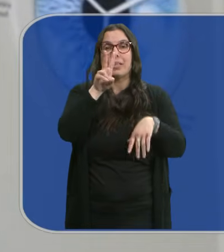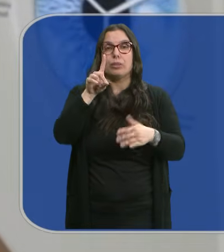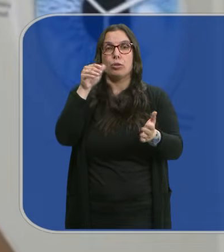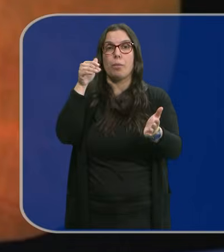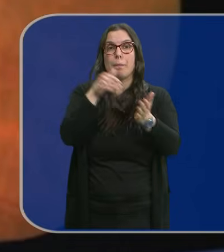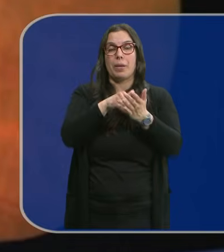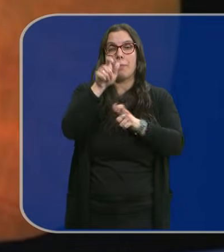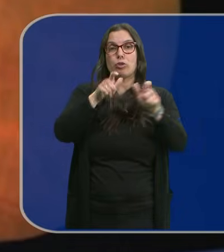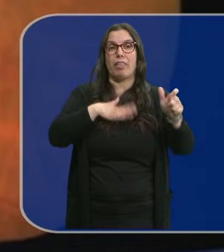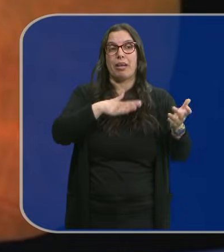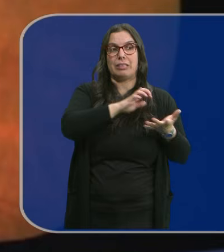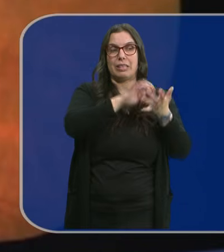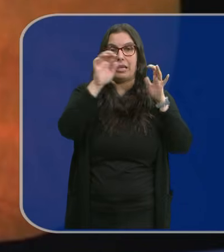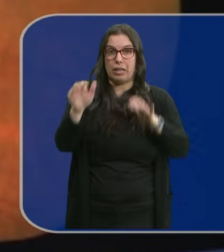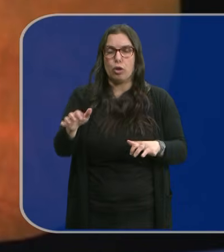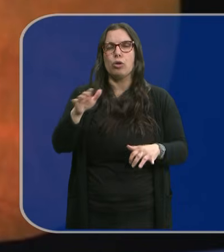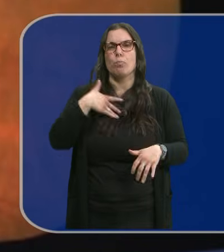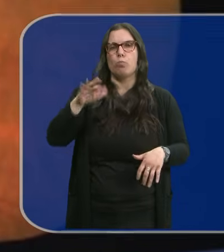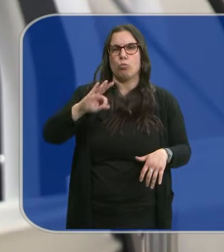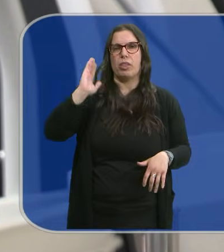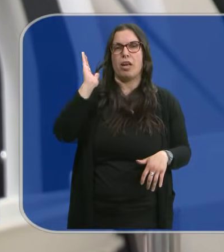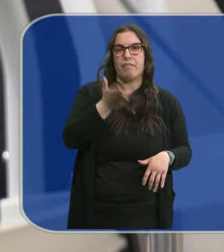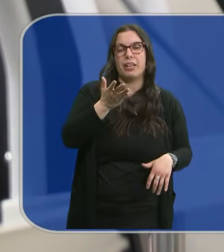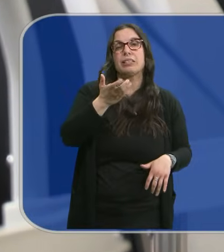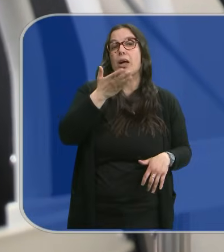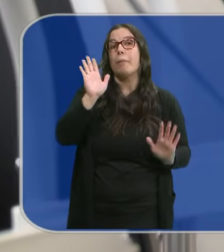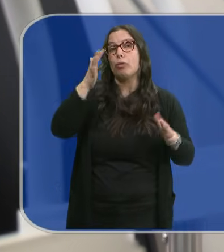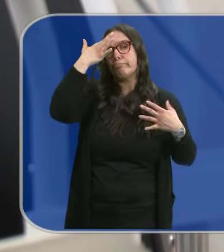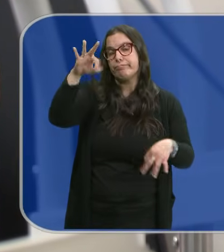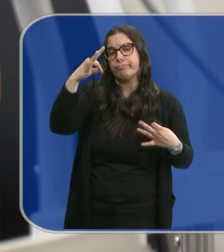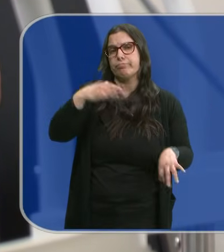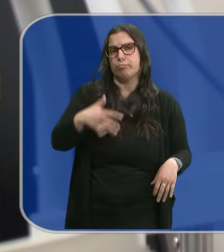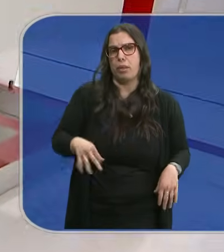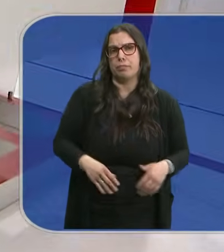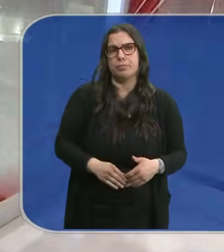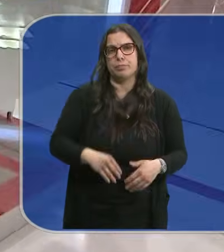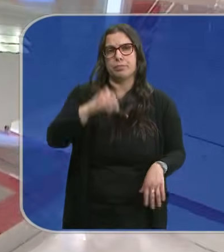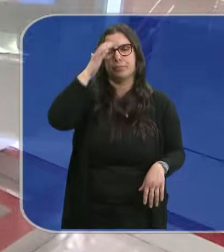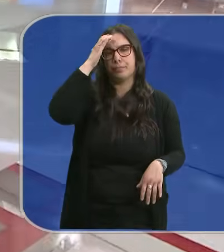21.000 castellanos y leoneses podrían padecerla sin saberlo.